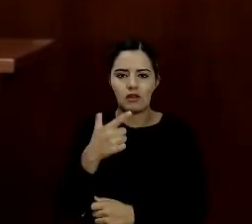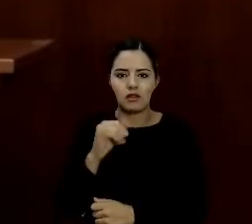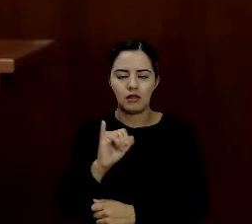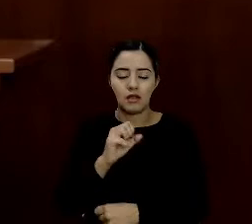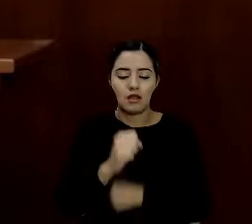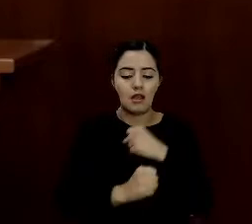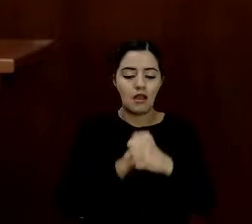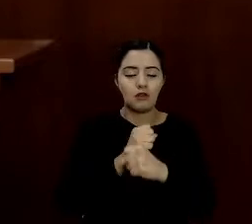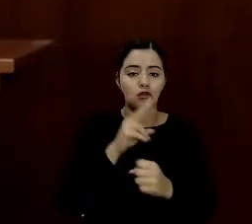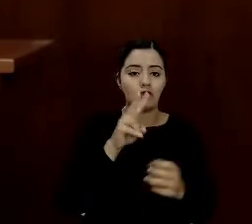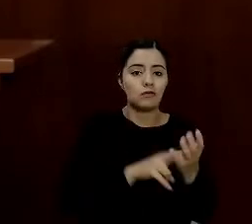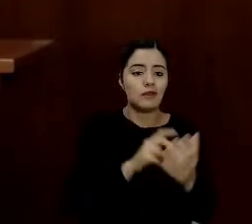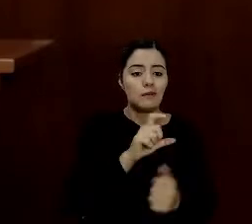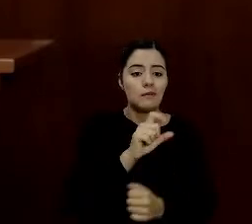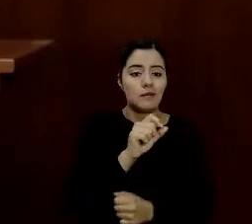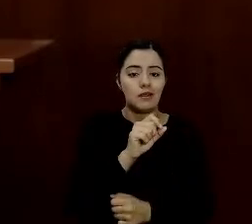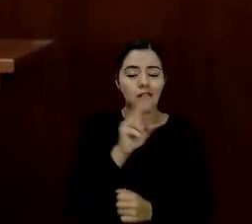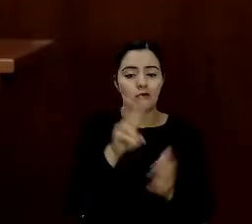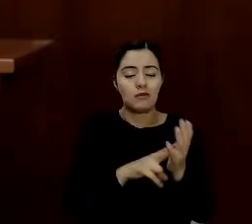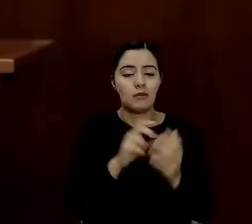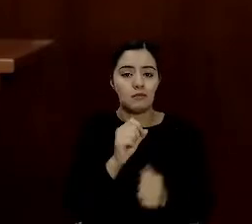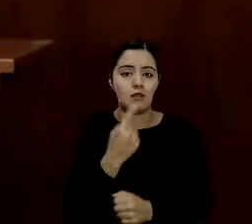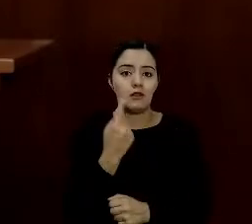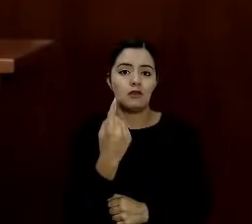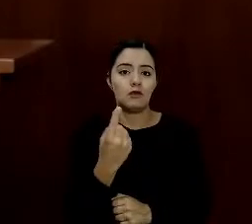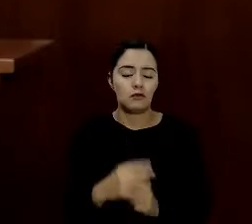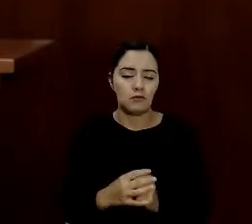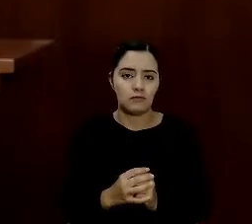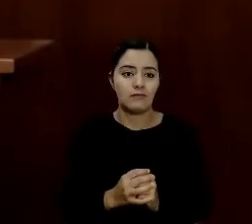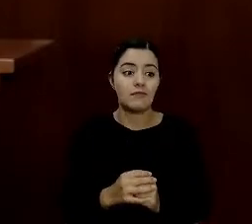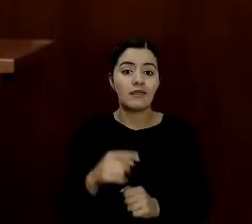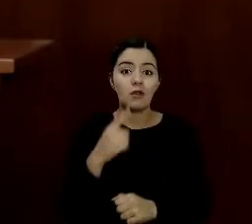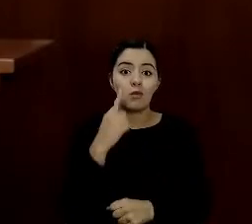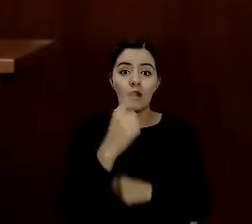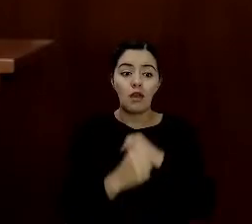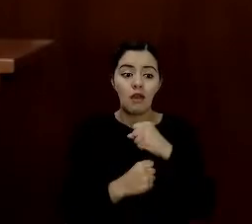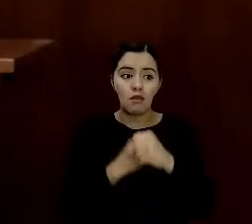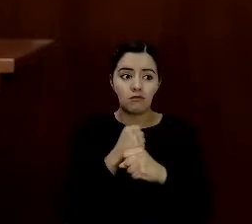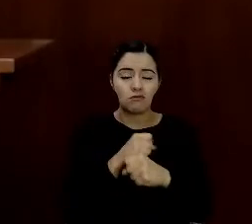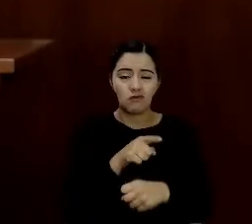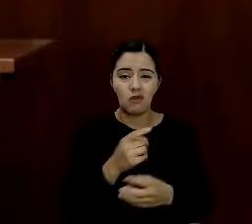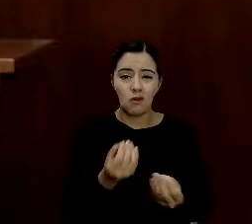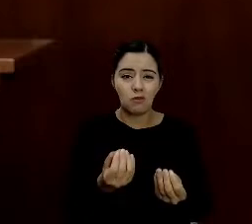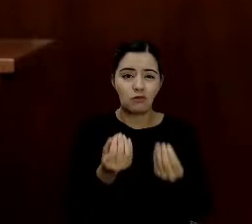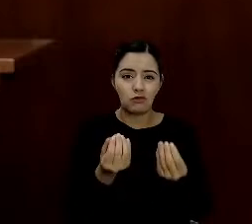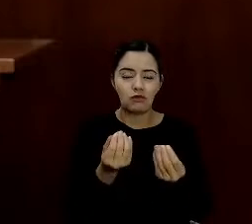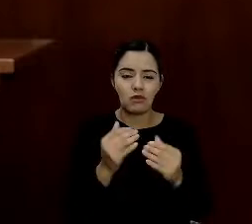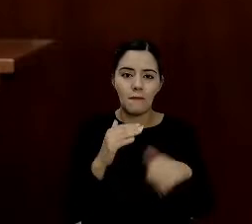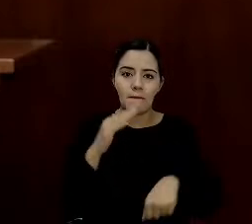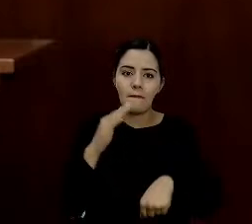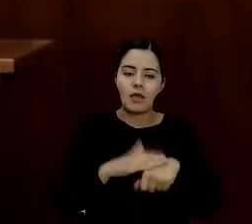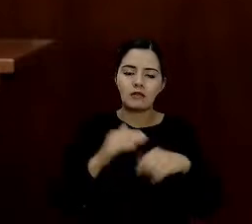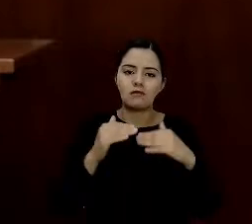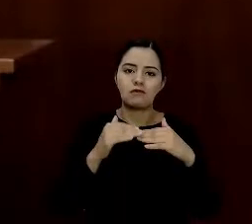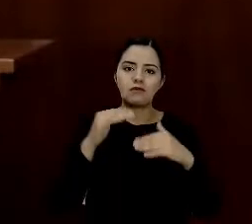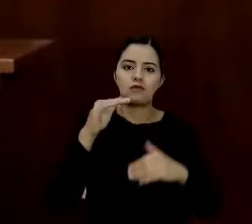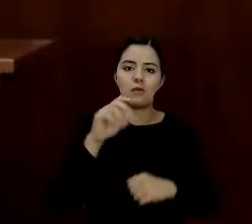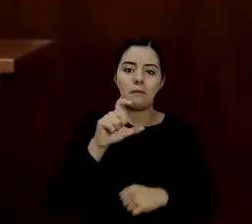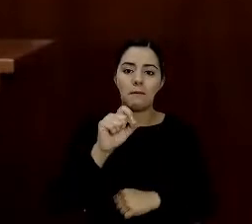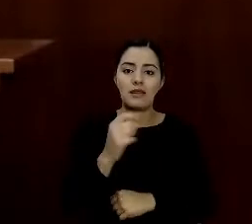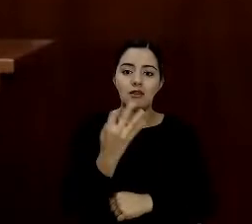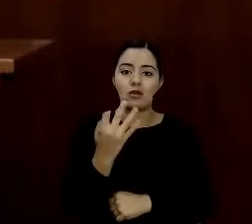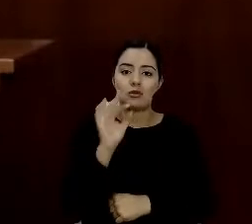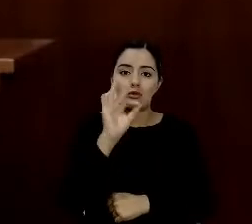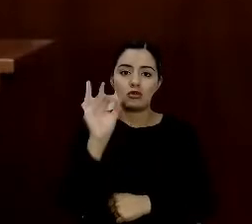2020 y veinte y veintiuno esta cifra representa un incremento del veinticuatro por ciento respecto al